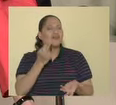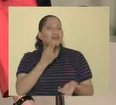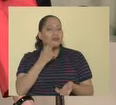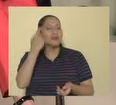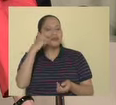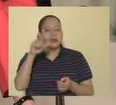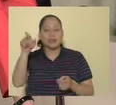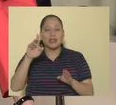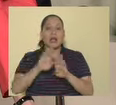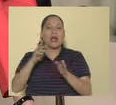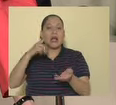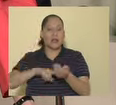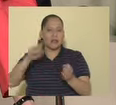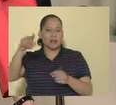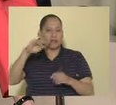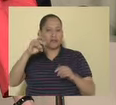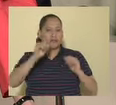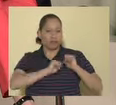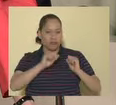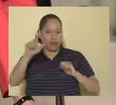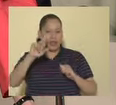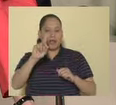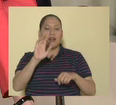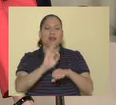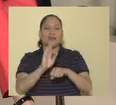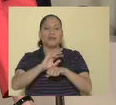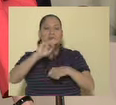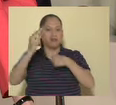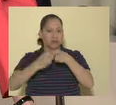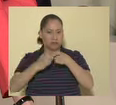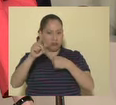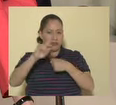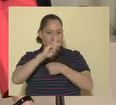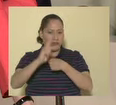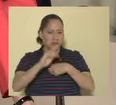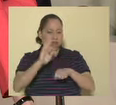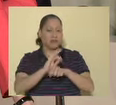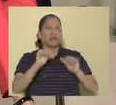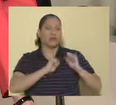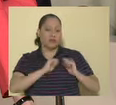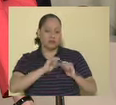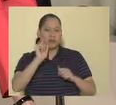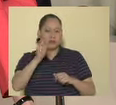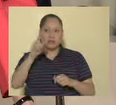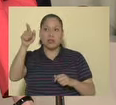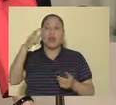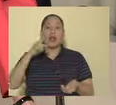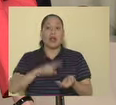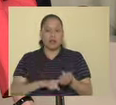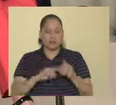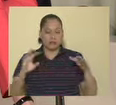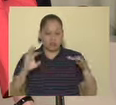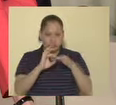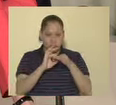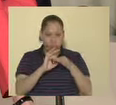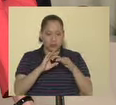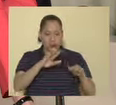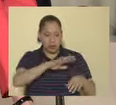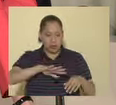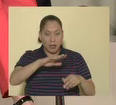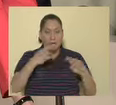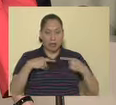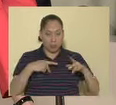la Secretaría de la Defensa Nacional. Nada más te adelanto, es una serie, es un tipo de coadyuvante entre la población